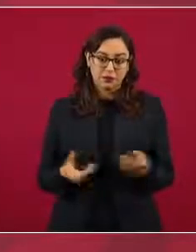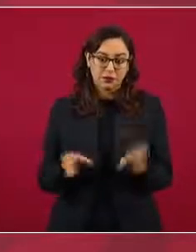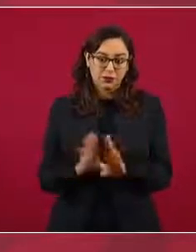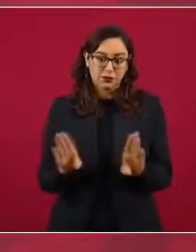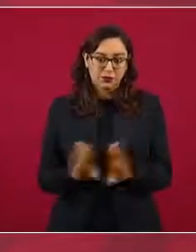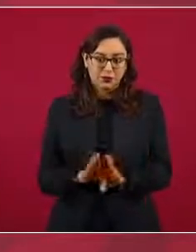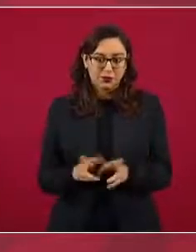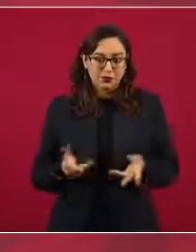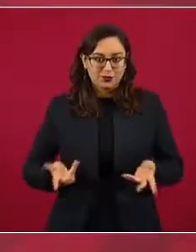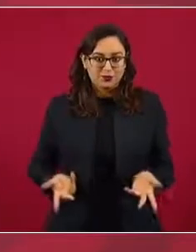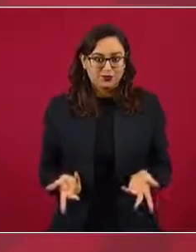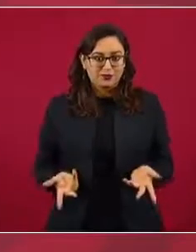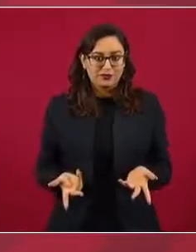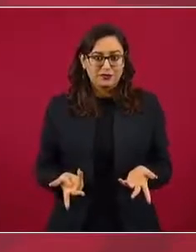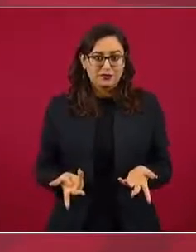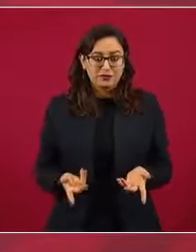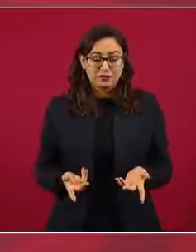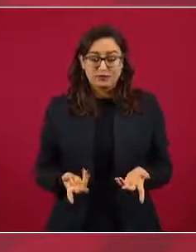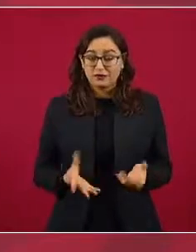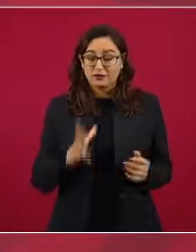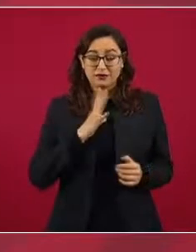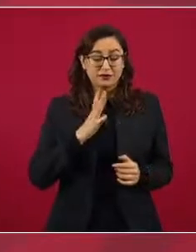Pero así muchas cosas.